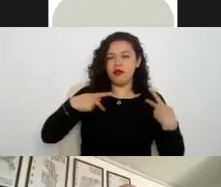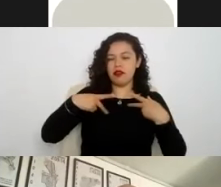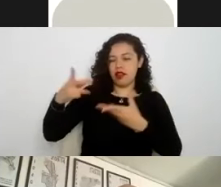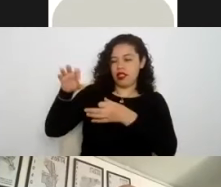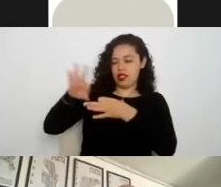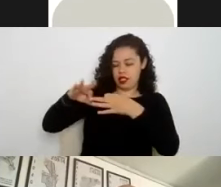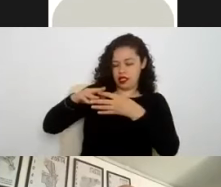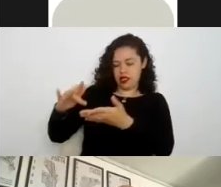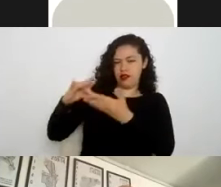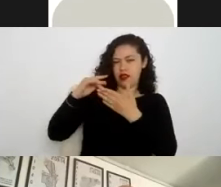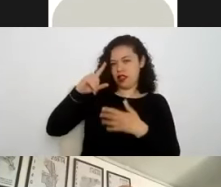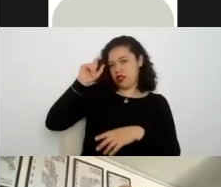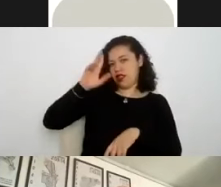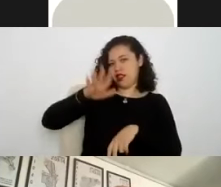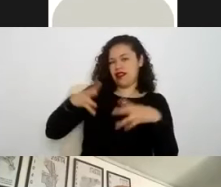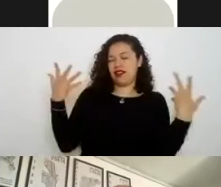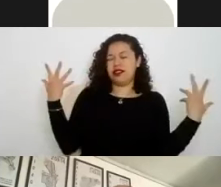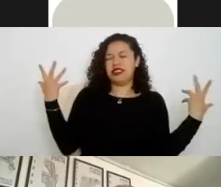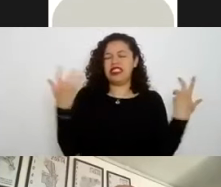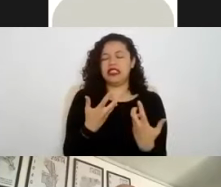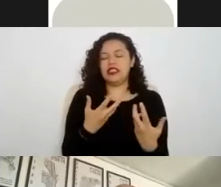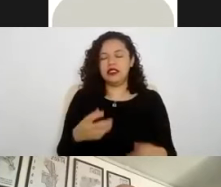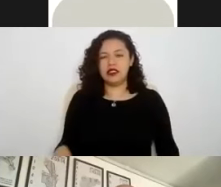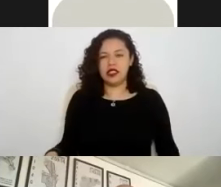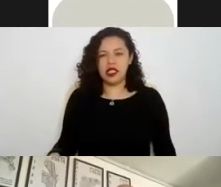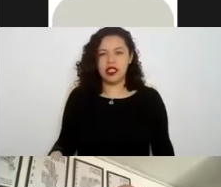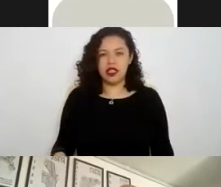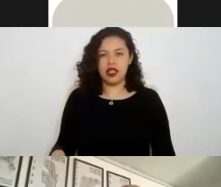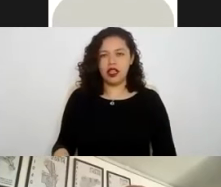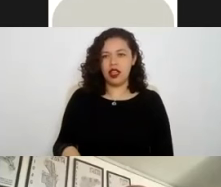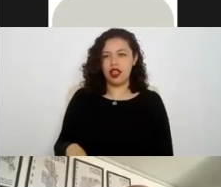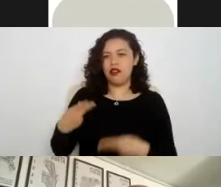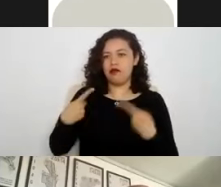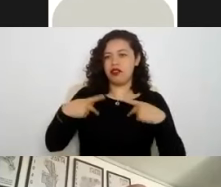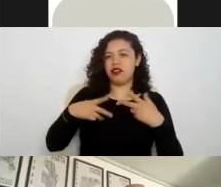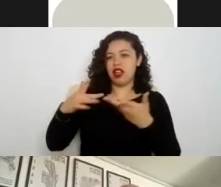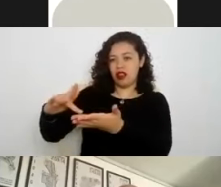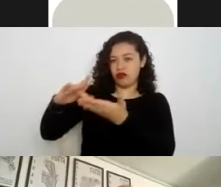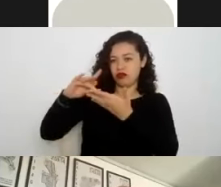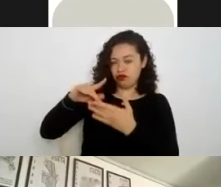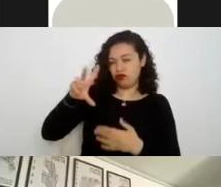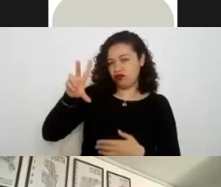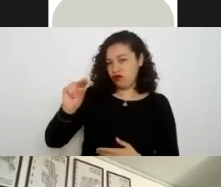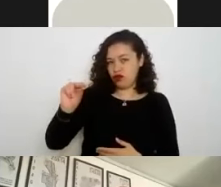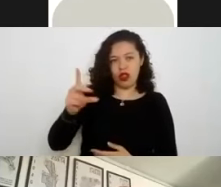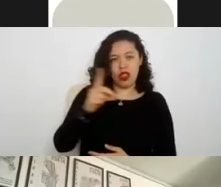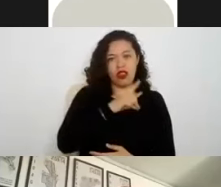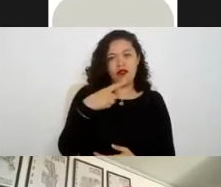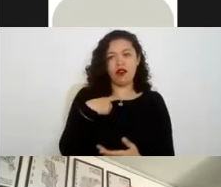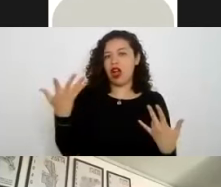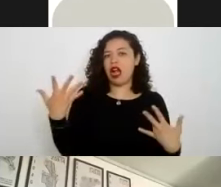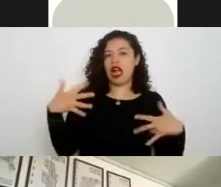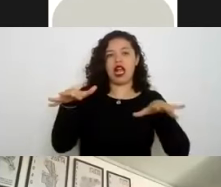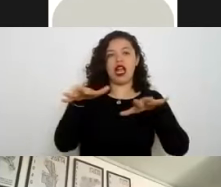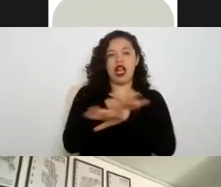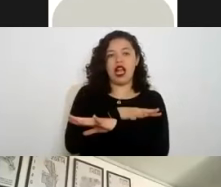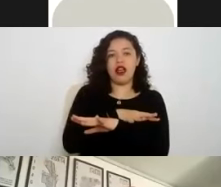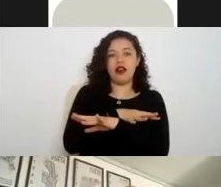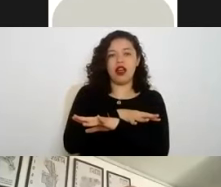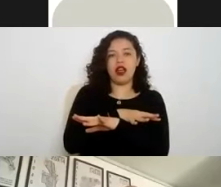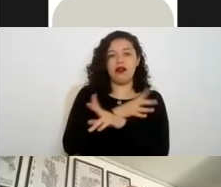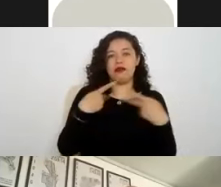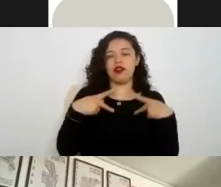es frustrante ver que mucha gente no ayuda, tuvimos que cambiar hacia un modelo de informarle a la